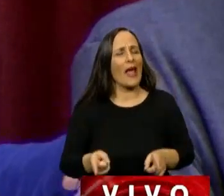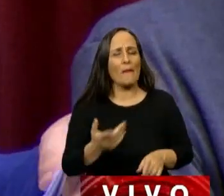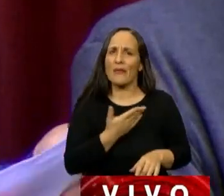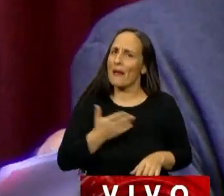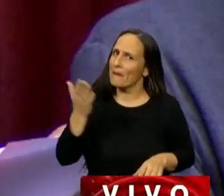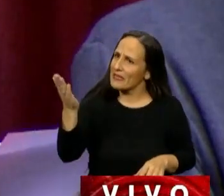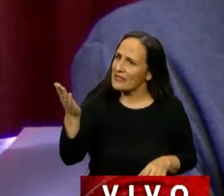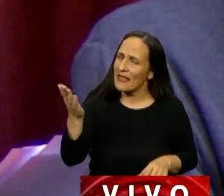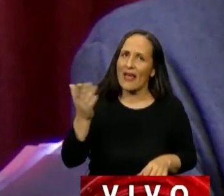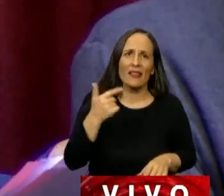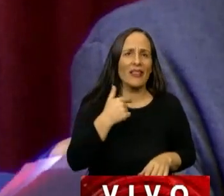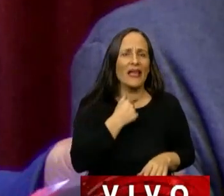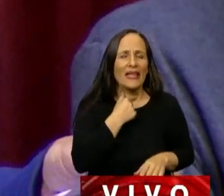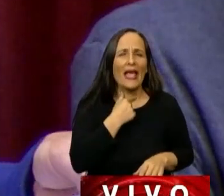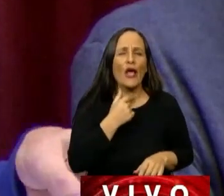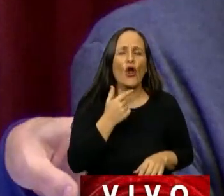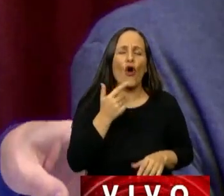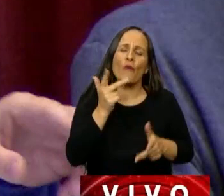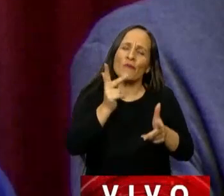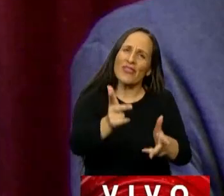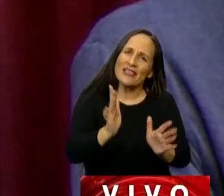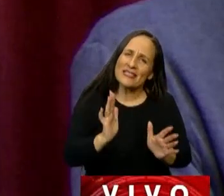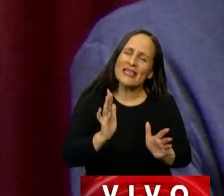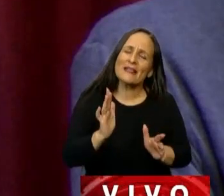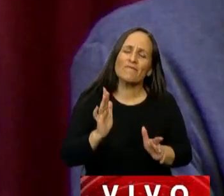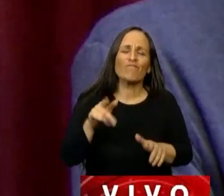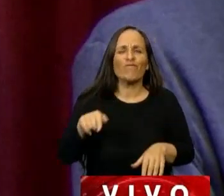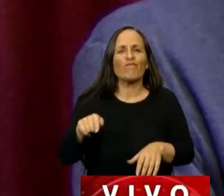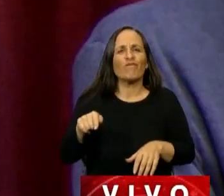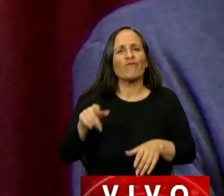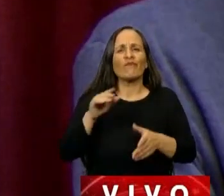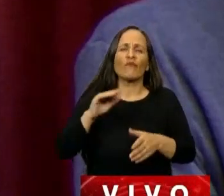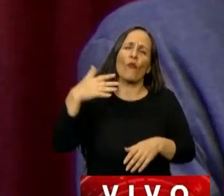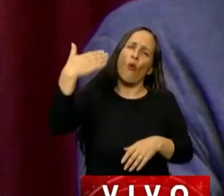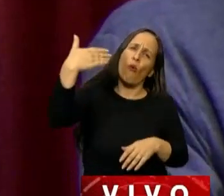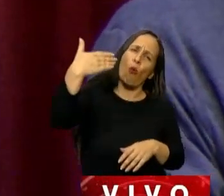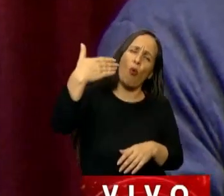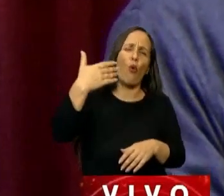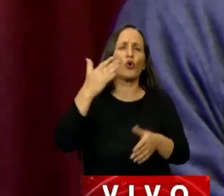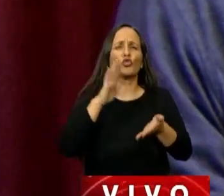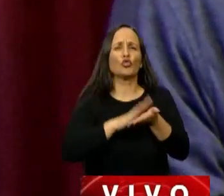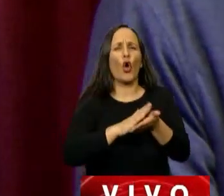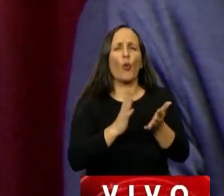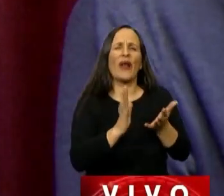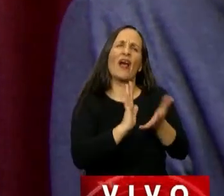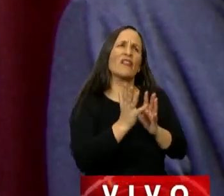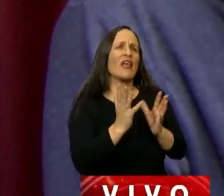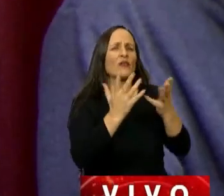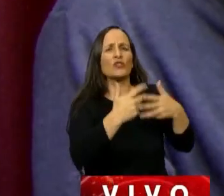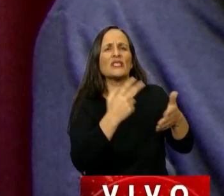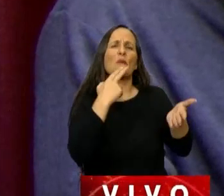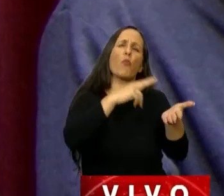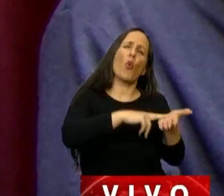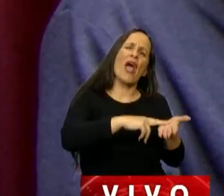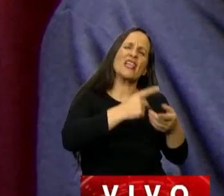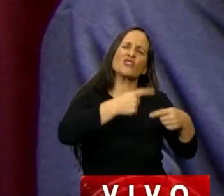quiero plantear que se habla mucho del sistema impositivo, ¿no?, de